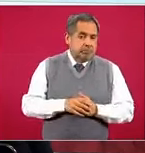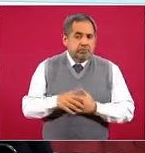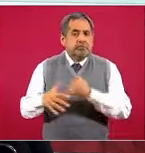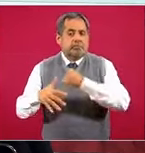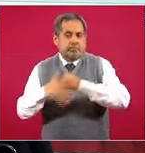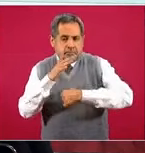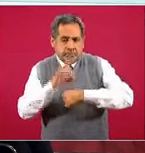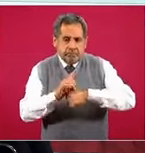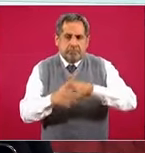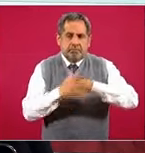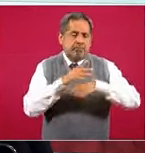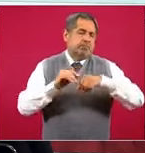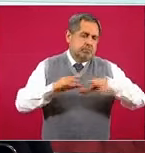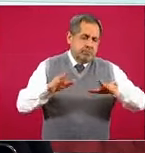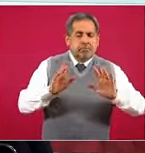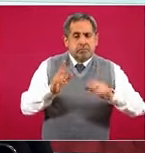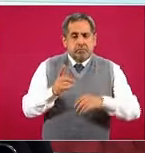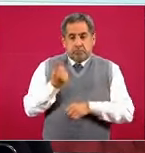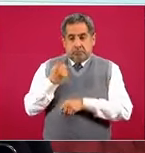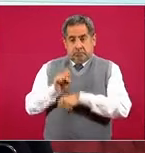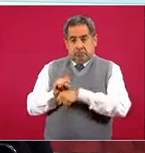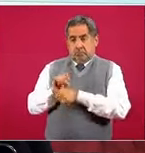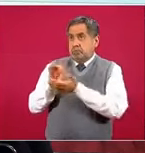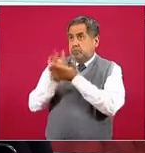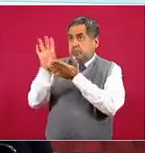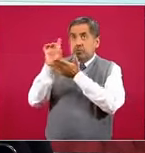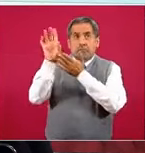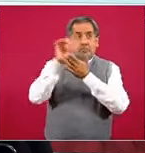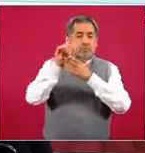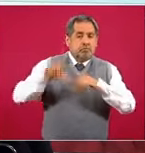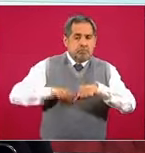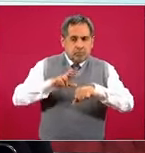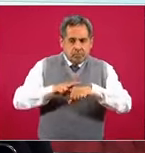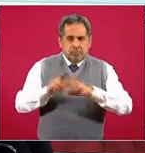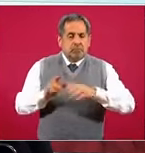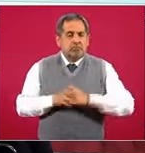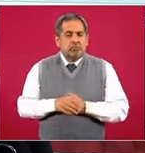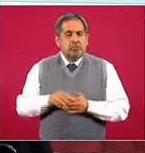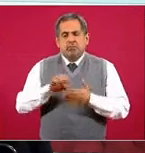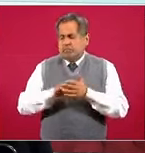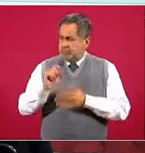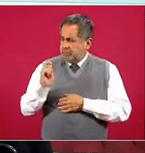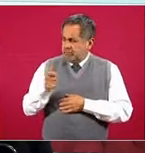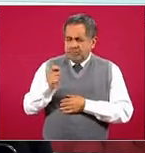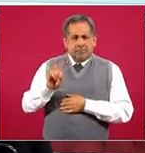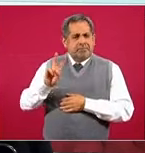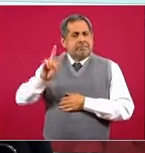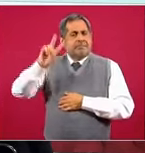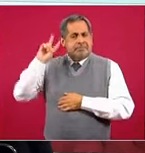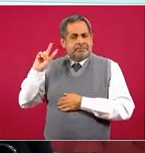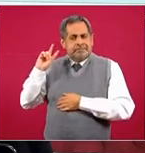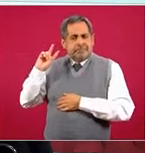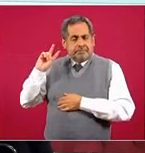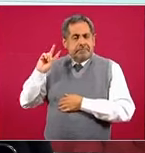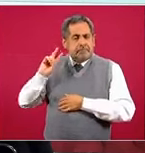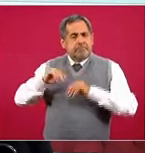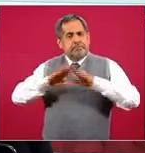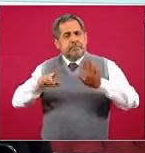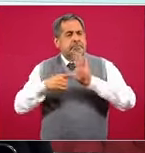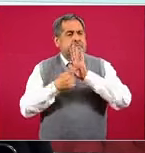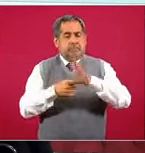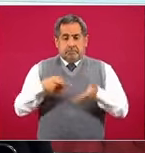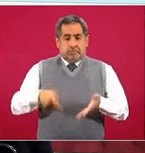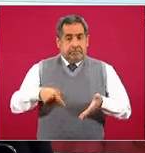sí se publica, como el del viernes pasado, que lo presentamos